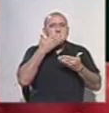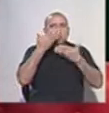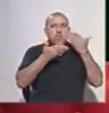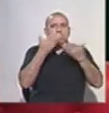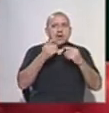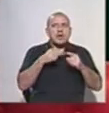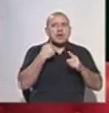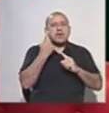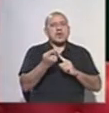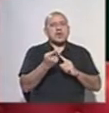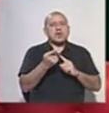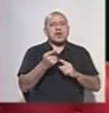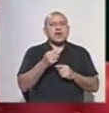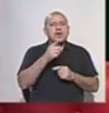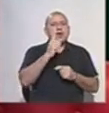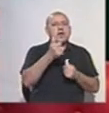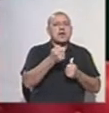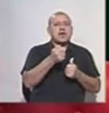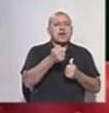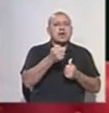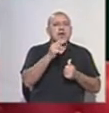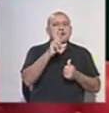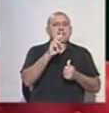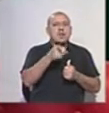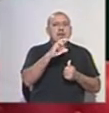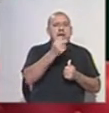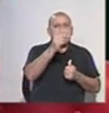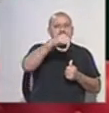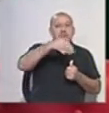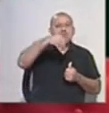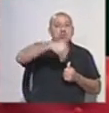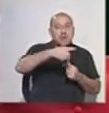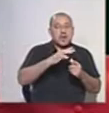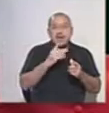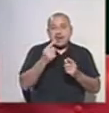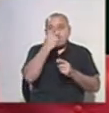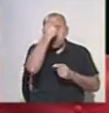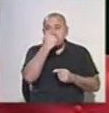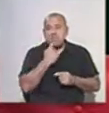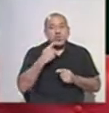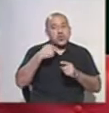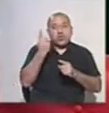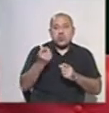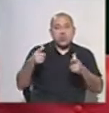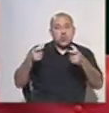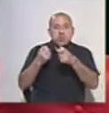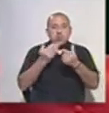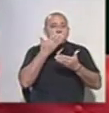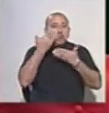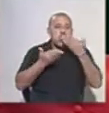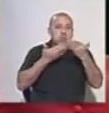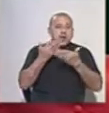Muñeca, 95-96, pero con un grupo grande de Contrafarsa, que no salíamos como Contrafarsa, y habían, es decir, estábamos como